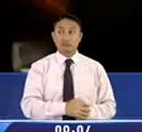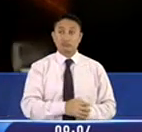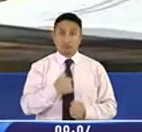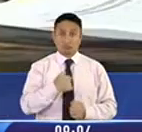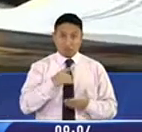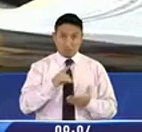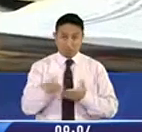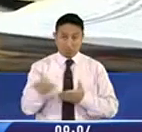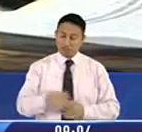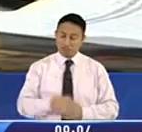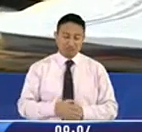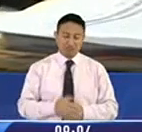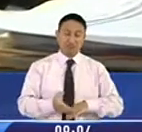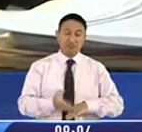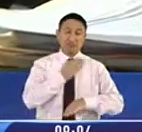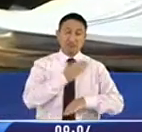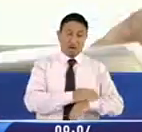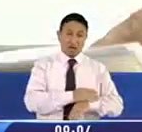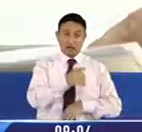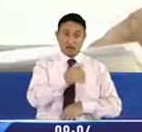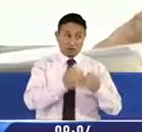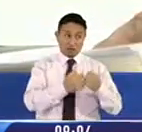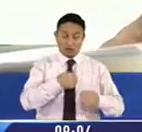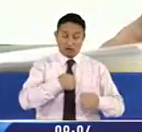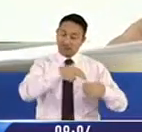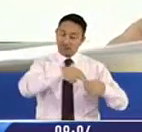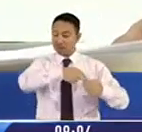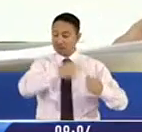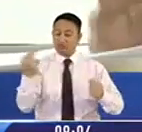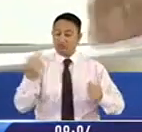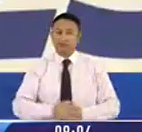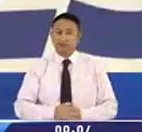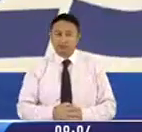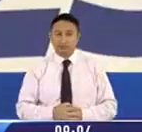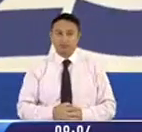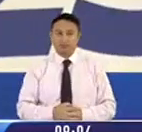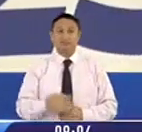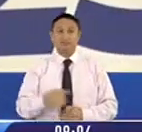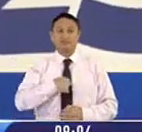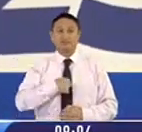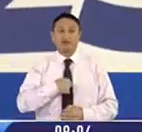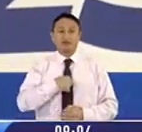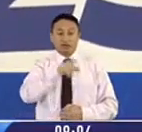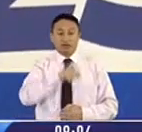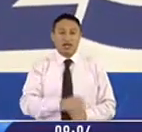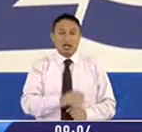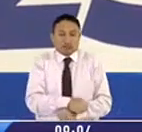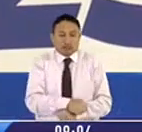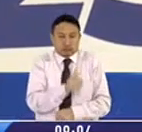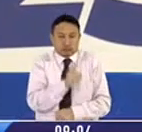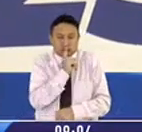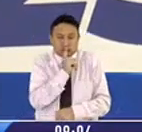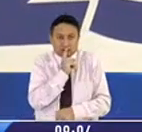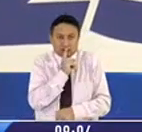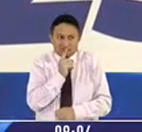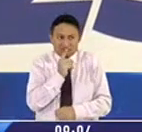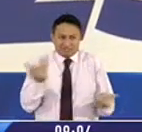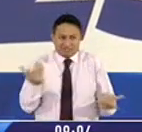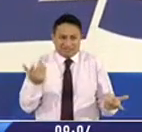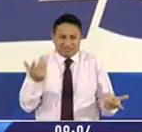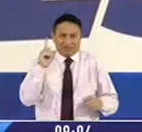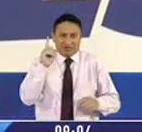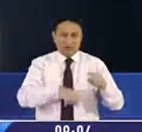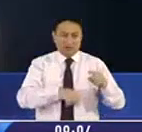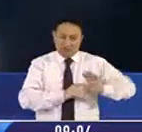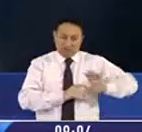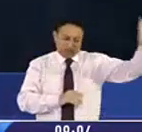expulsaron, que él renunció antes de que Construye tome esa decisión, porque no quiere estar sujeto a una camisa de fuerzas en una